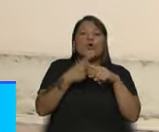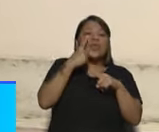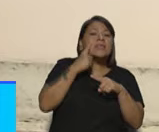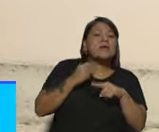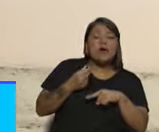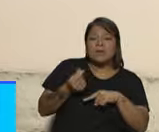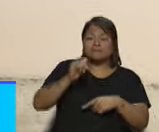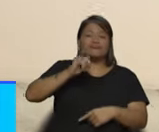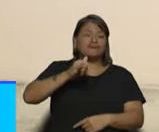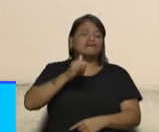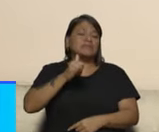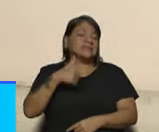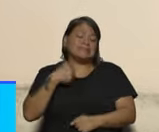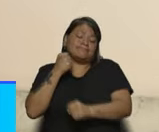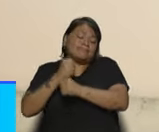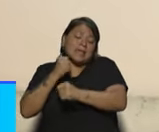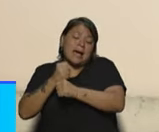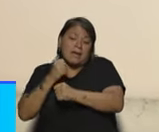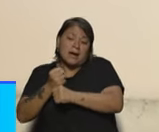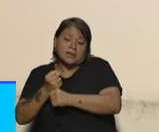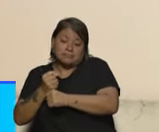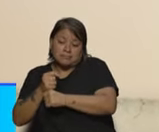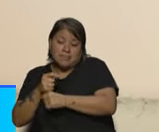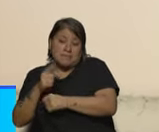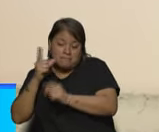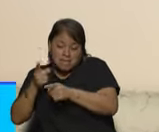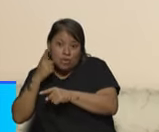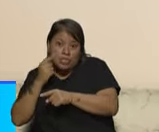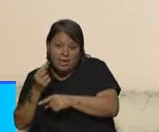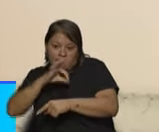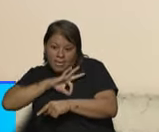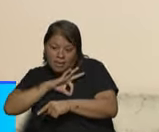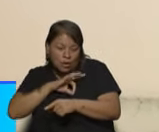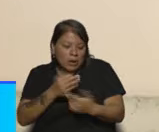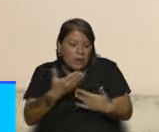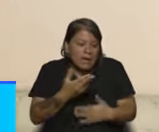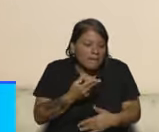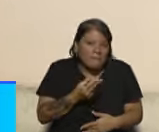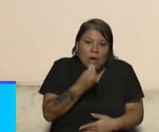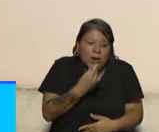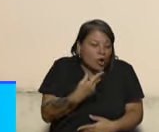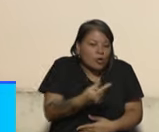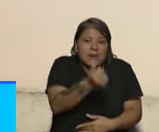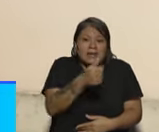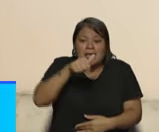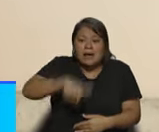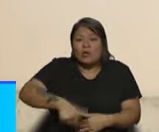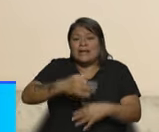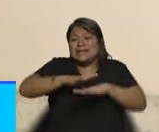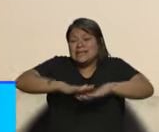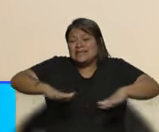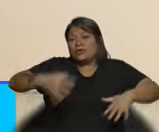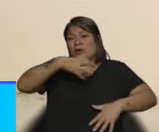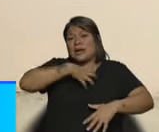y sí día y día hay que trabajar y comprarse lo que uno puede lo que uno puede para comer más ahora que empiezan los chicos las